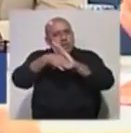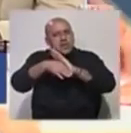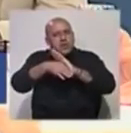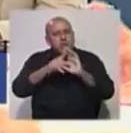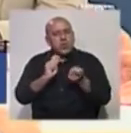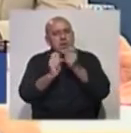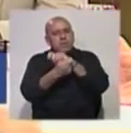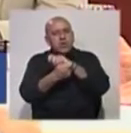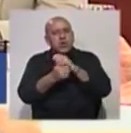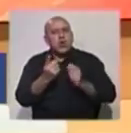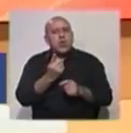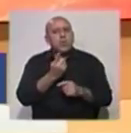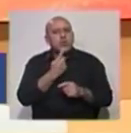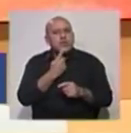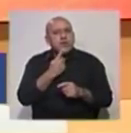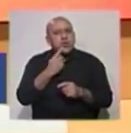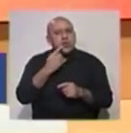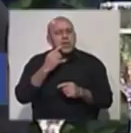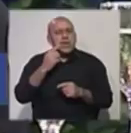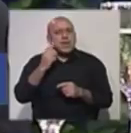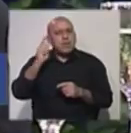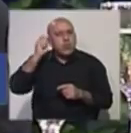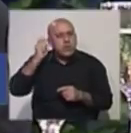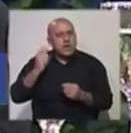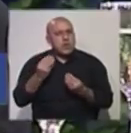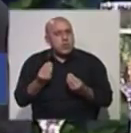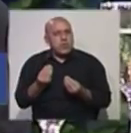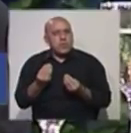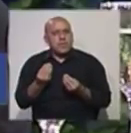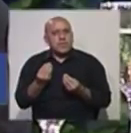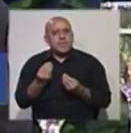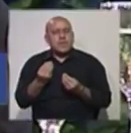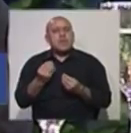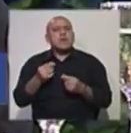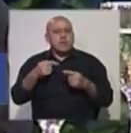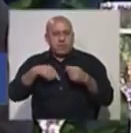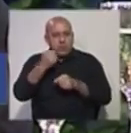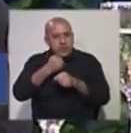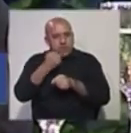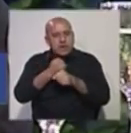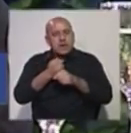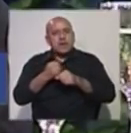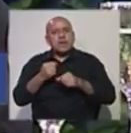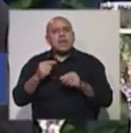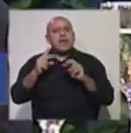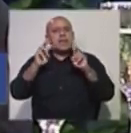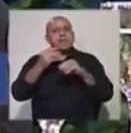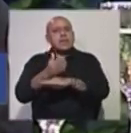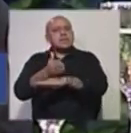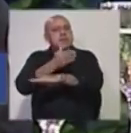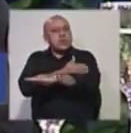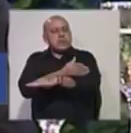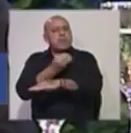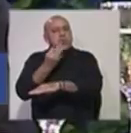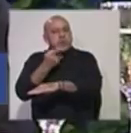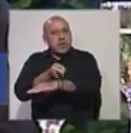sin pronunciamiento electoral. Yo quiero tomar esto que dice Gerardo, porque vamos a trabajar mucho en este programa sobre las causas, sobre el